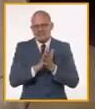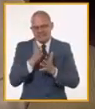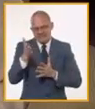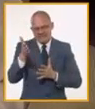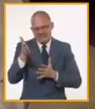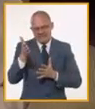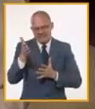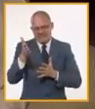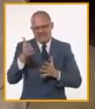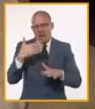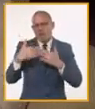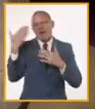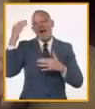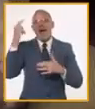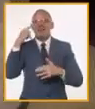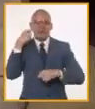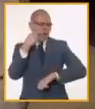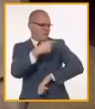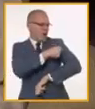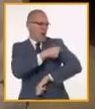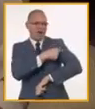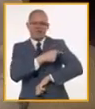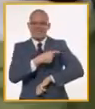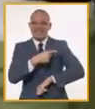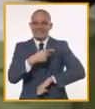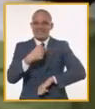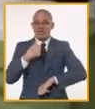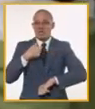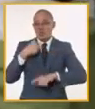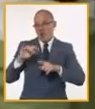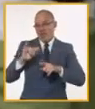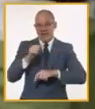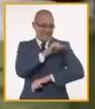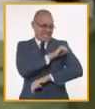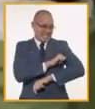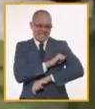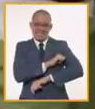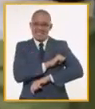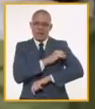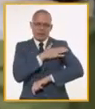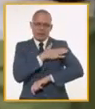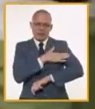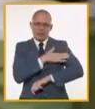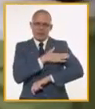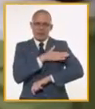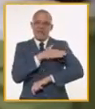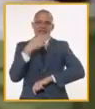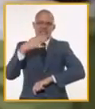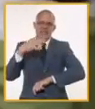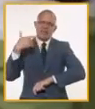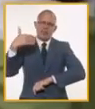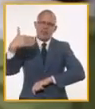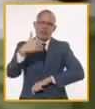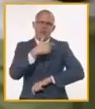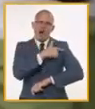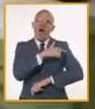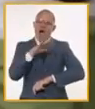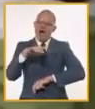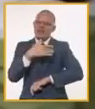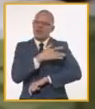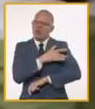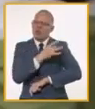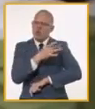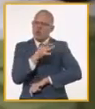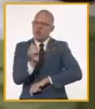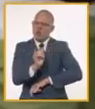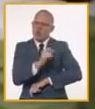las lesiones, los tiros, por ejemplo. Yo tengo una lesión de herida y había veces, ya se me ha ido quitando, que es verdad, porque yo se